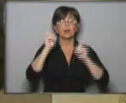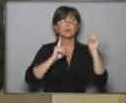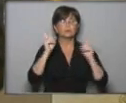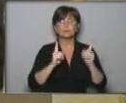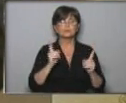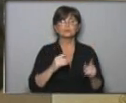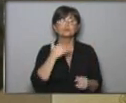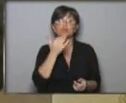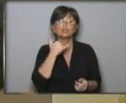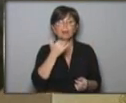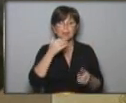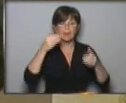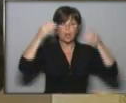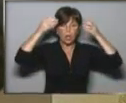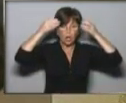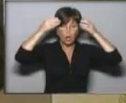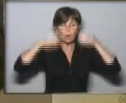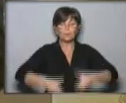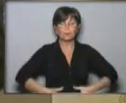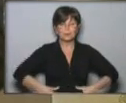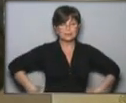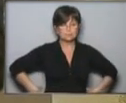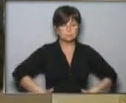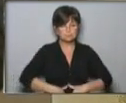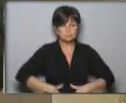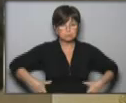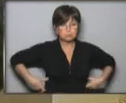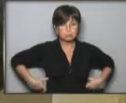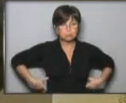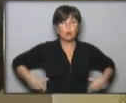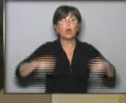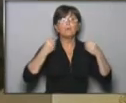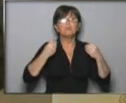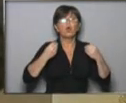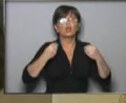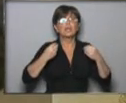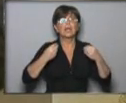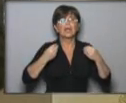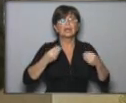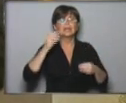que el obispo de Roma, ¿por qué ha querido llamarse Francisco?